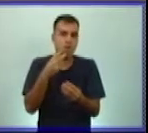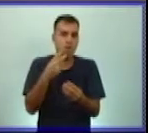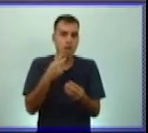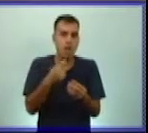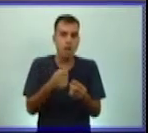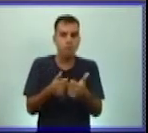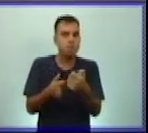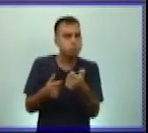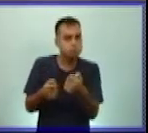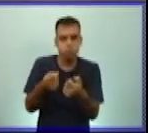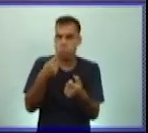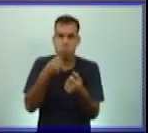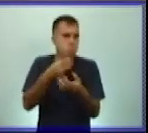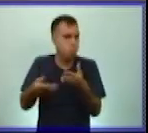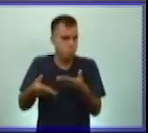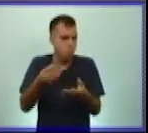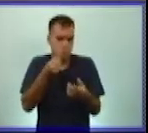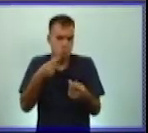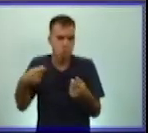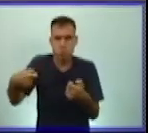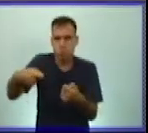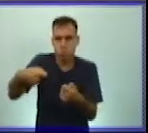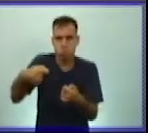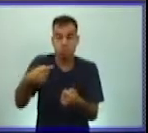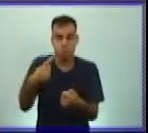que observen qué va a suceder.